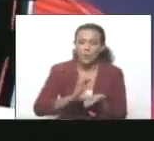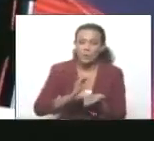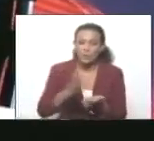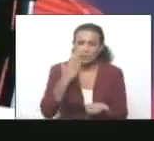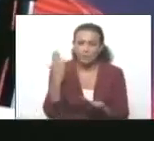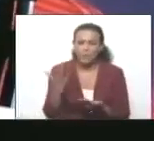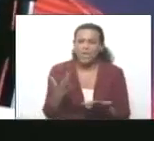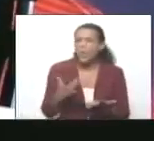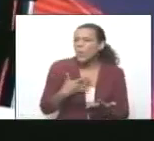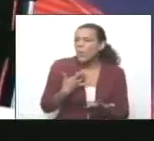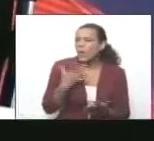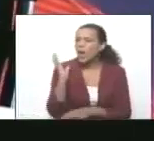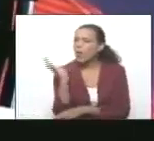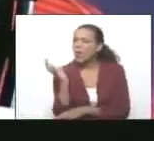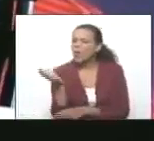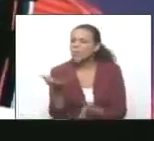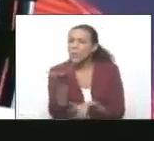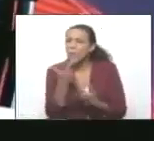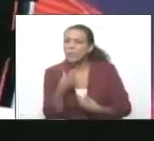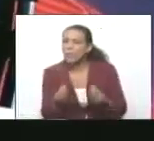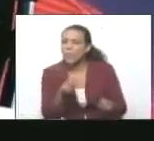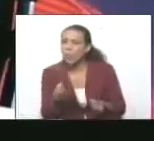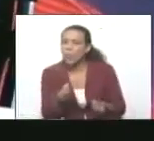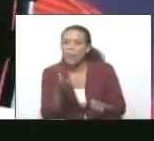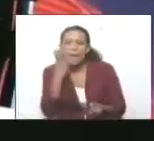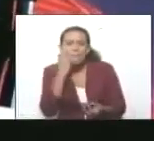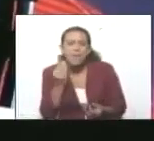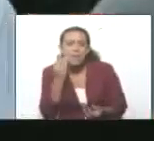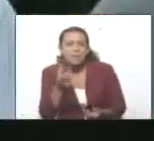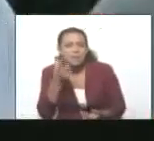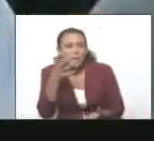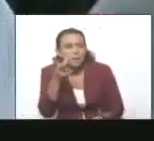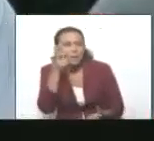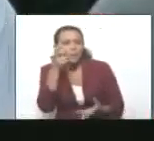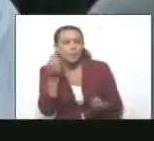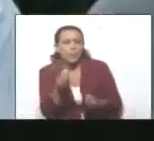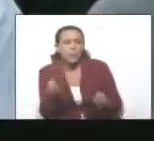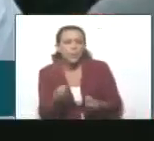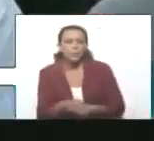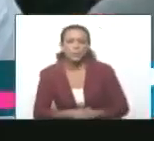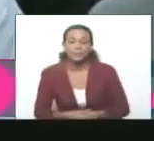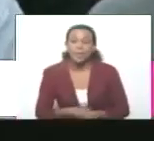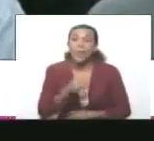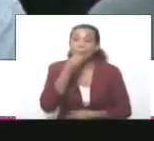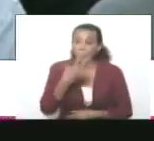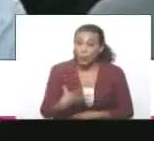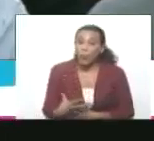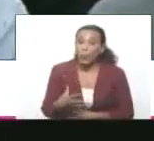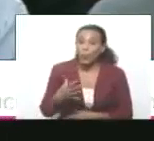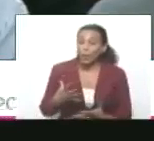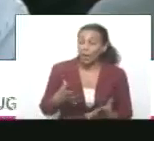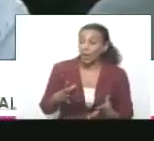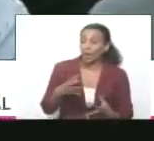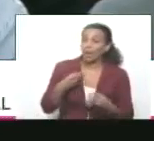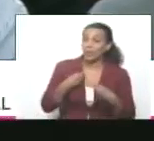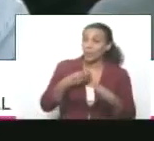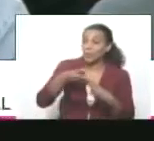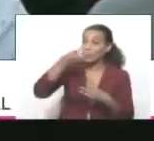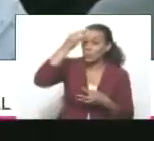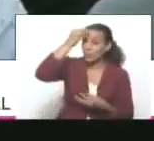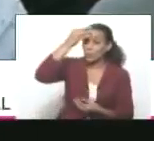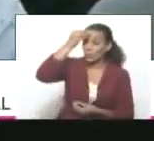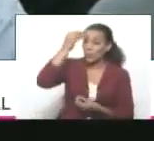¿Y cómo te pareció el Congreso? ¿Qué me cuentas? ¿Cuál es tu experiencia? Muy bien, muy enriquecedora, un privilegio venir